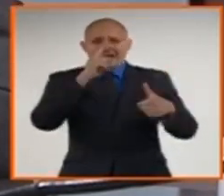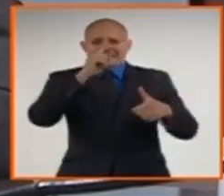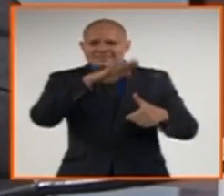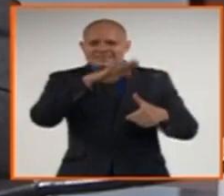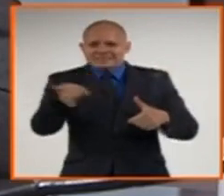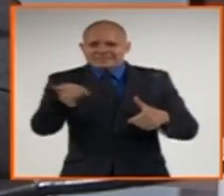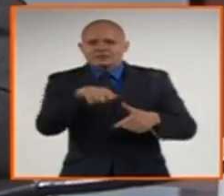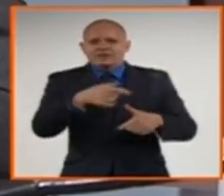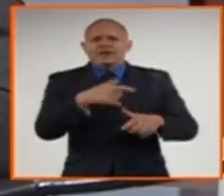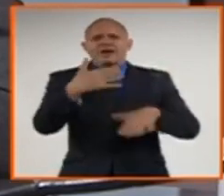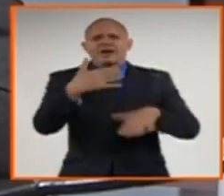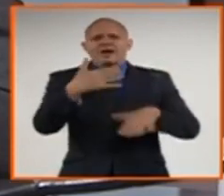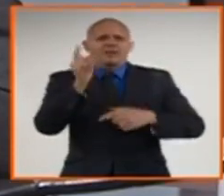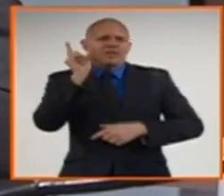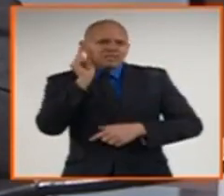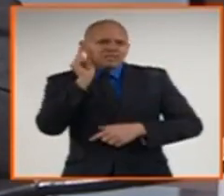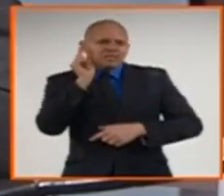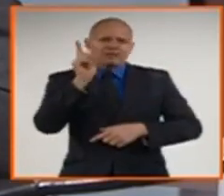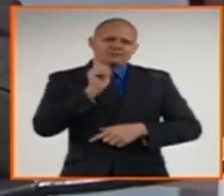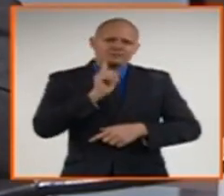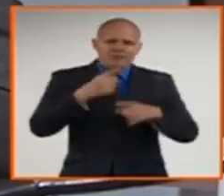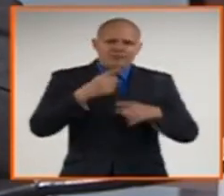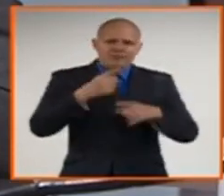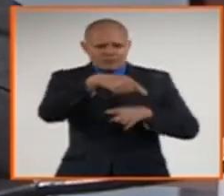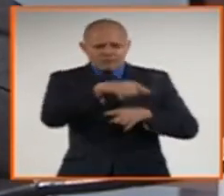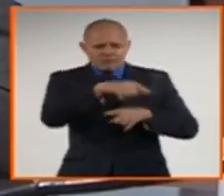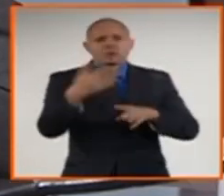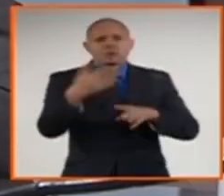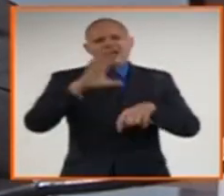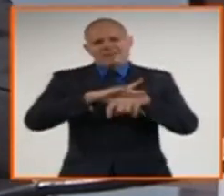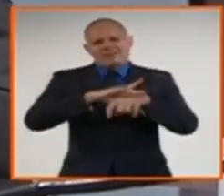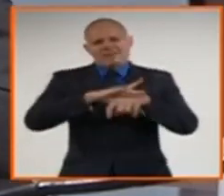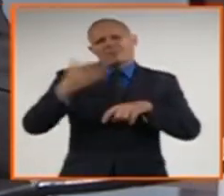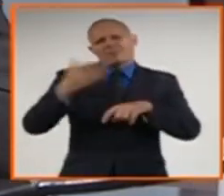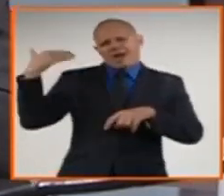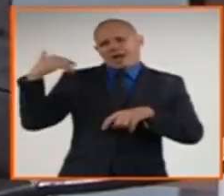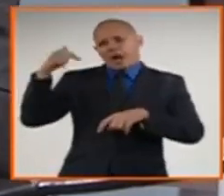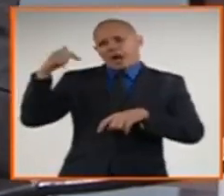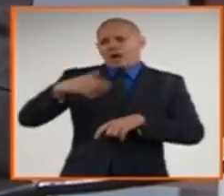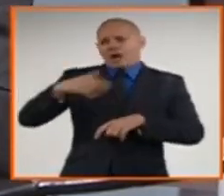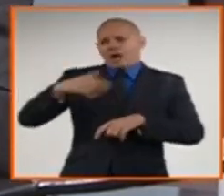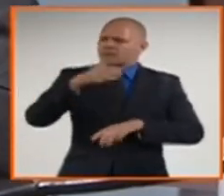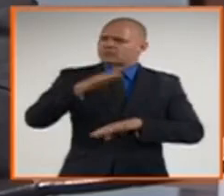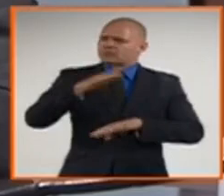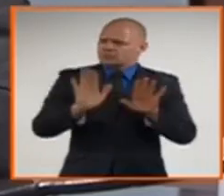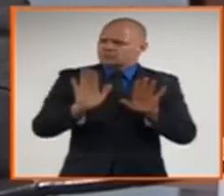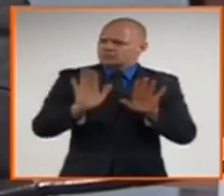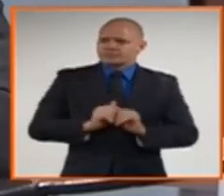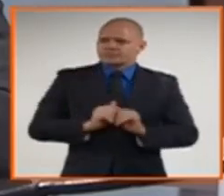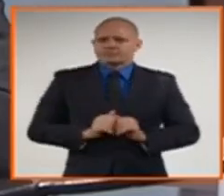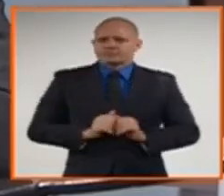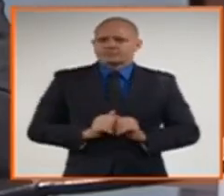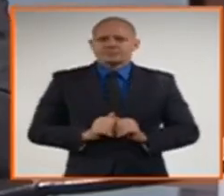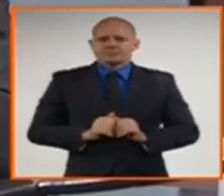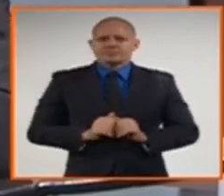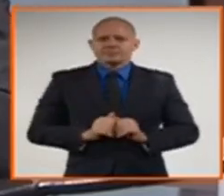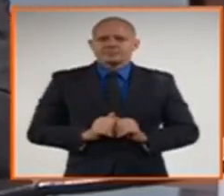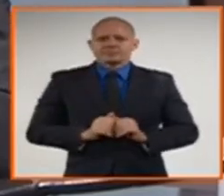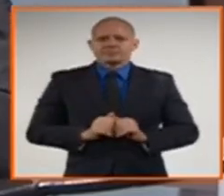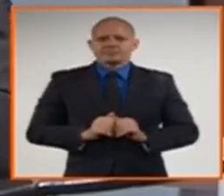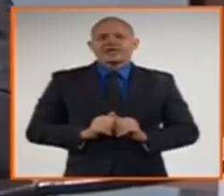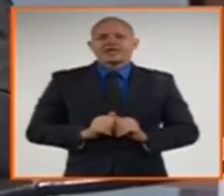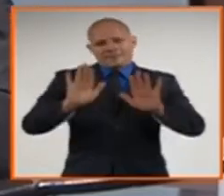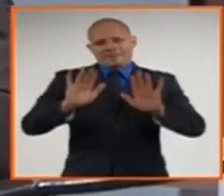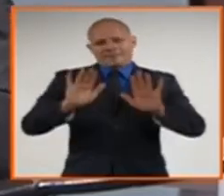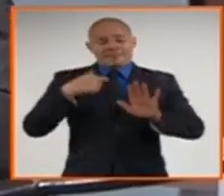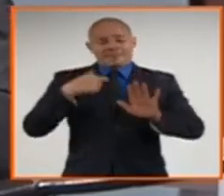vacuna de neumococo, que avanzó mucho, que estaba casi a punto de terminarse cuando nos sorprendió la pandemia. Y